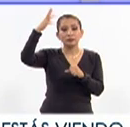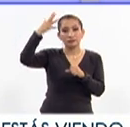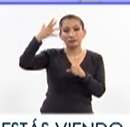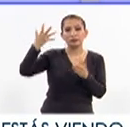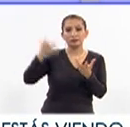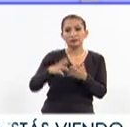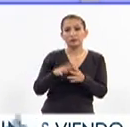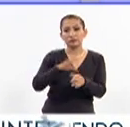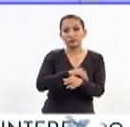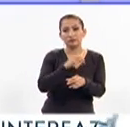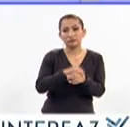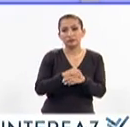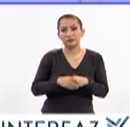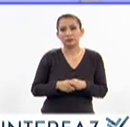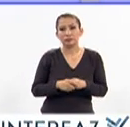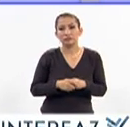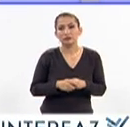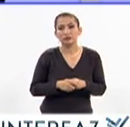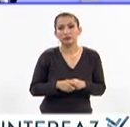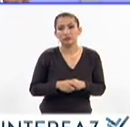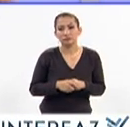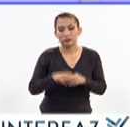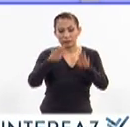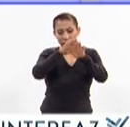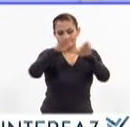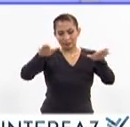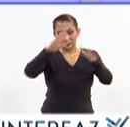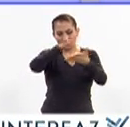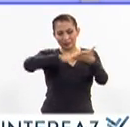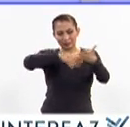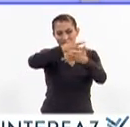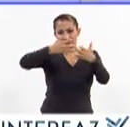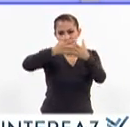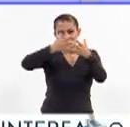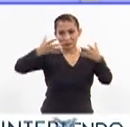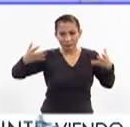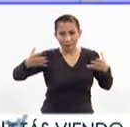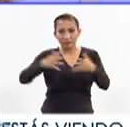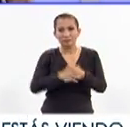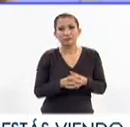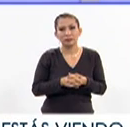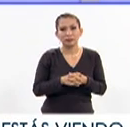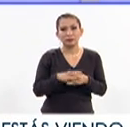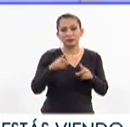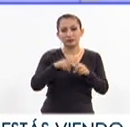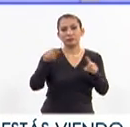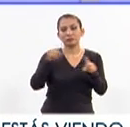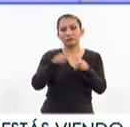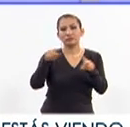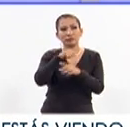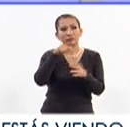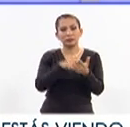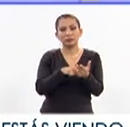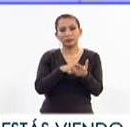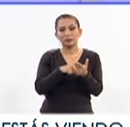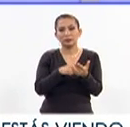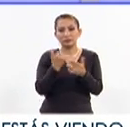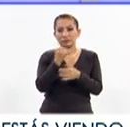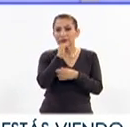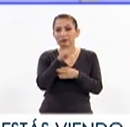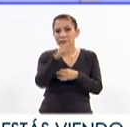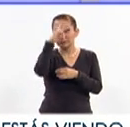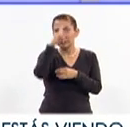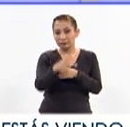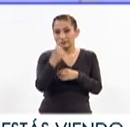permite generar energía con estas plataformas inmensas que se generan ya en muchas partes del mundo y también